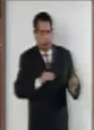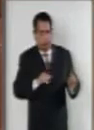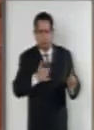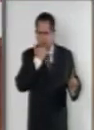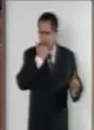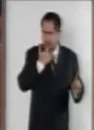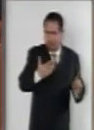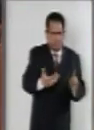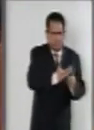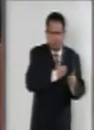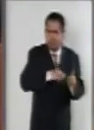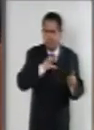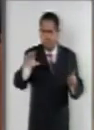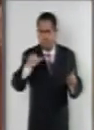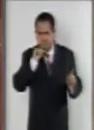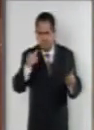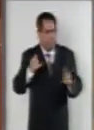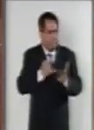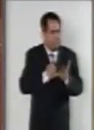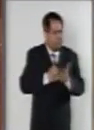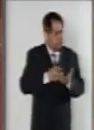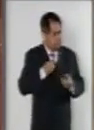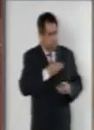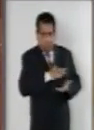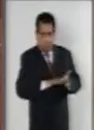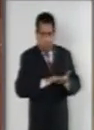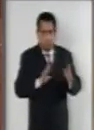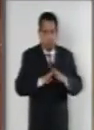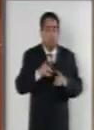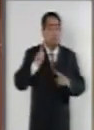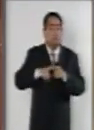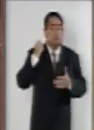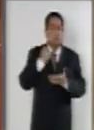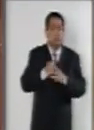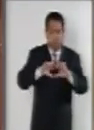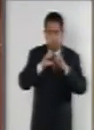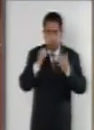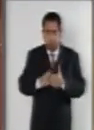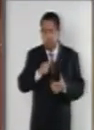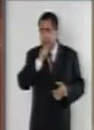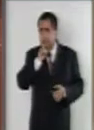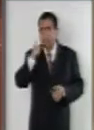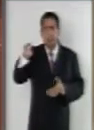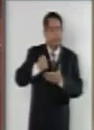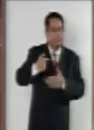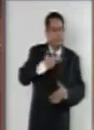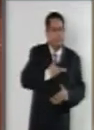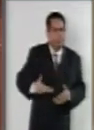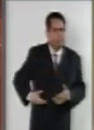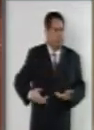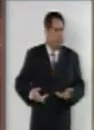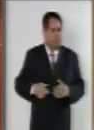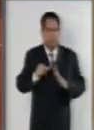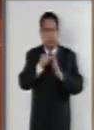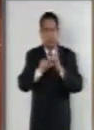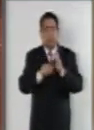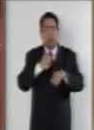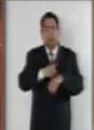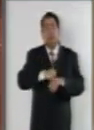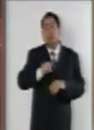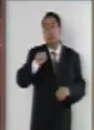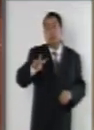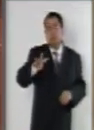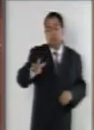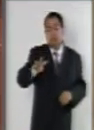los ingresos presupuestales, y estos son aprobados por el Congreso. habla en el artículo 19 de que se